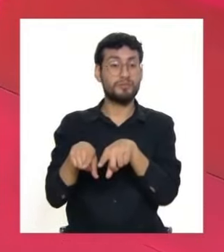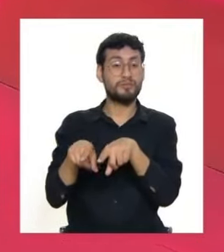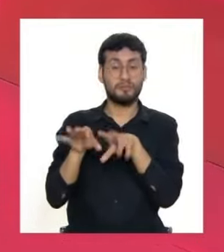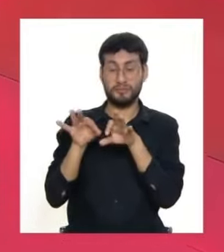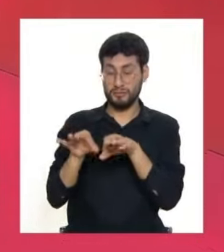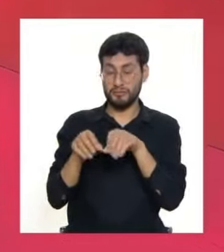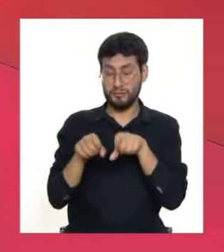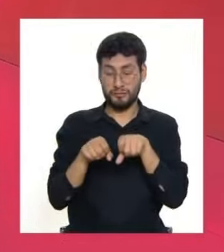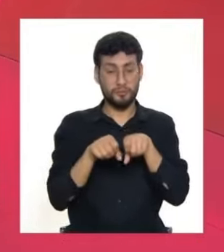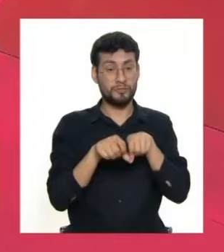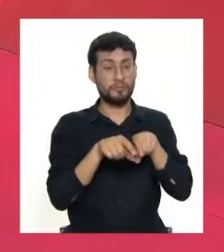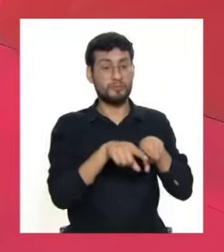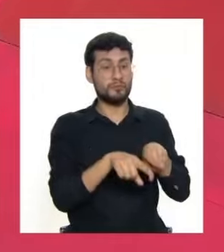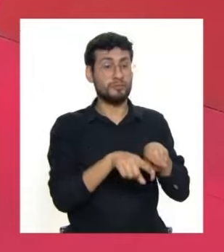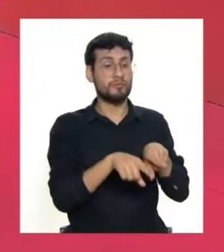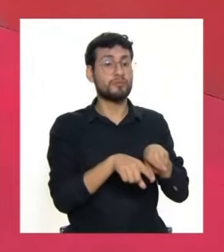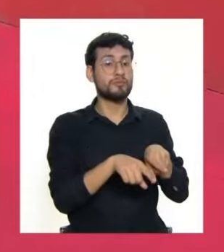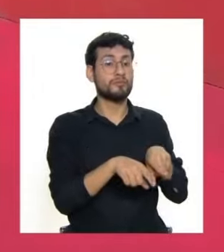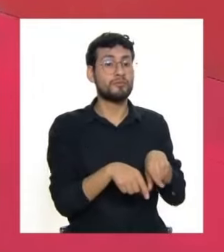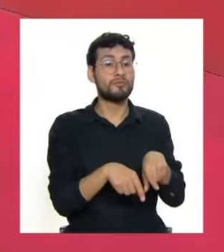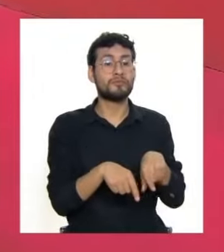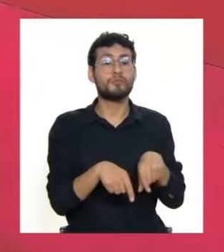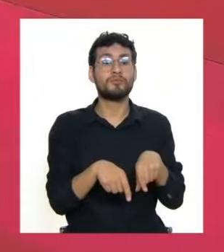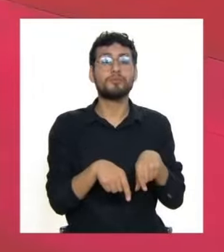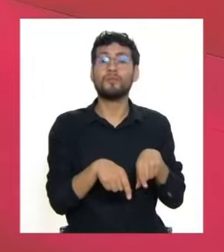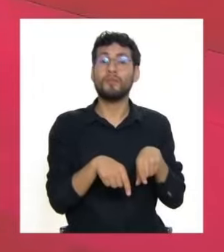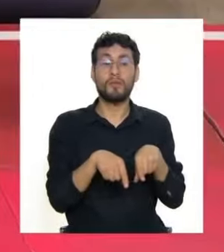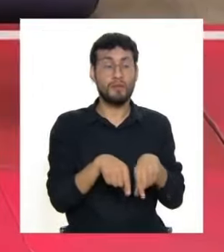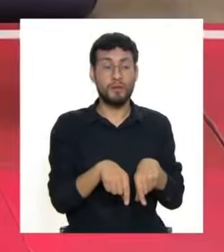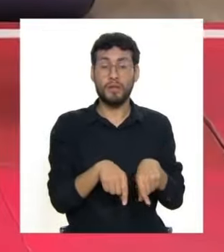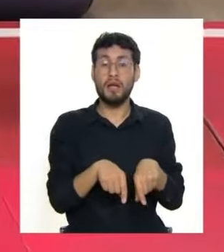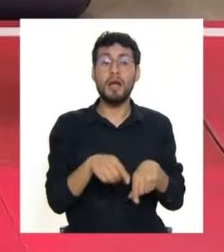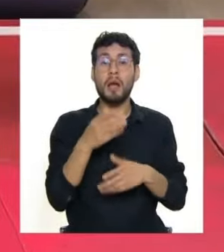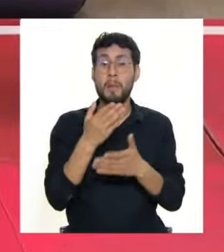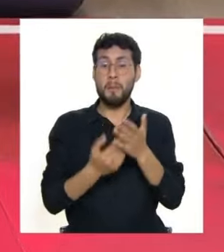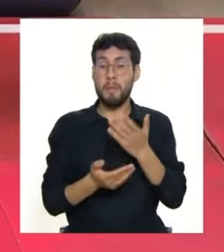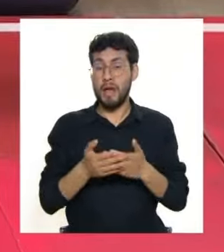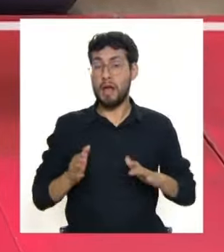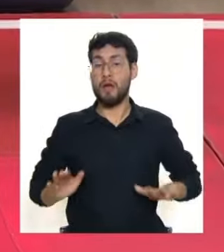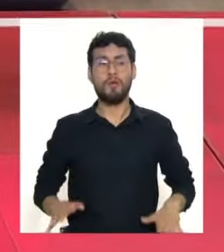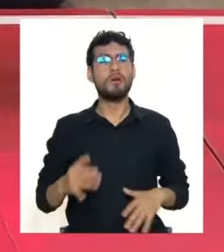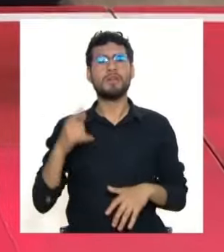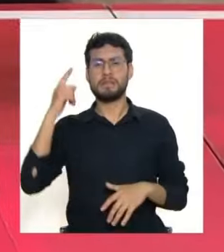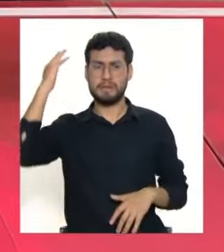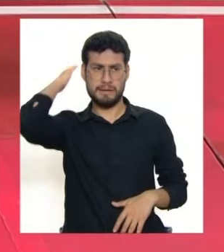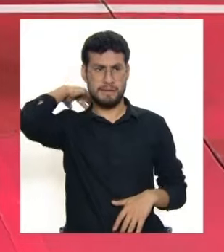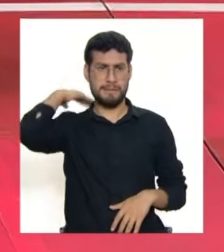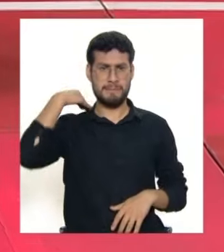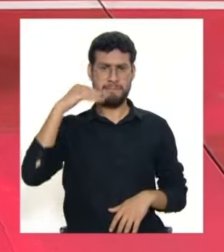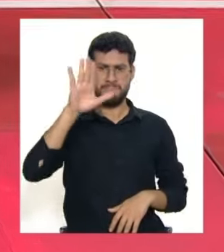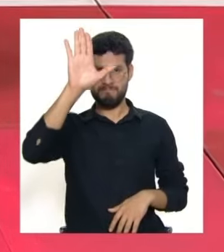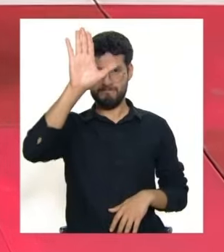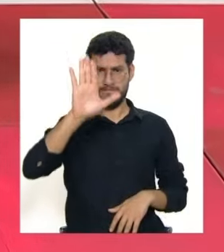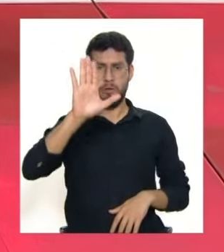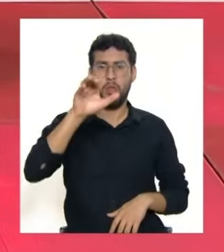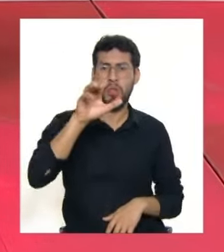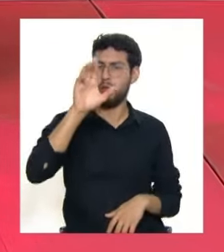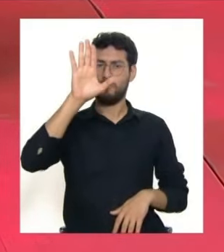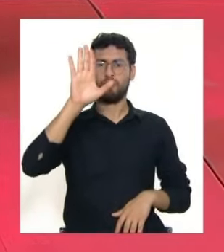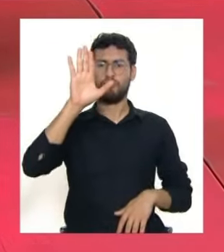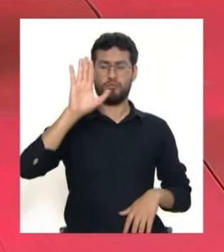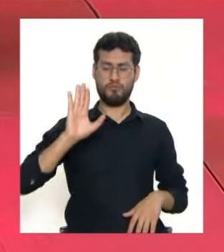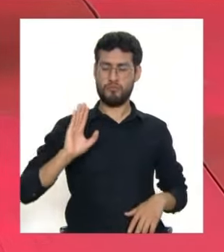bien con las manitos apoyadas. Siempre énfasis en mantener la espalda derecha, ¿ok?